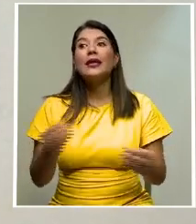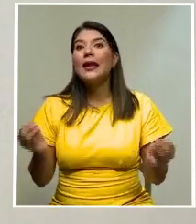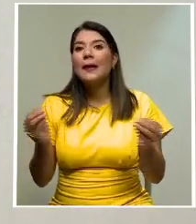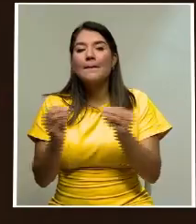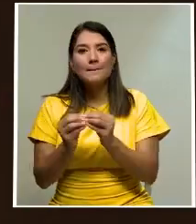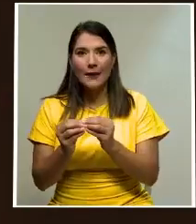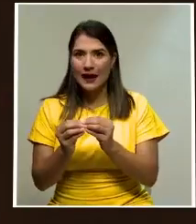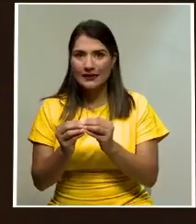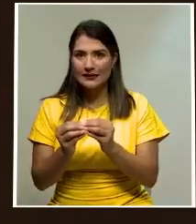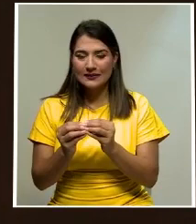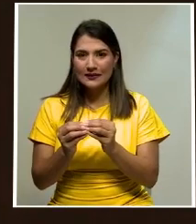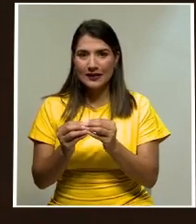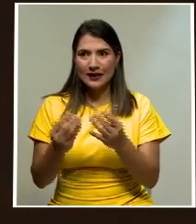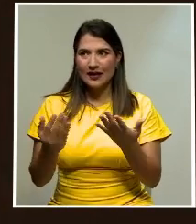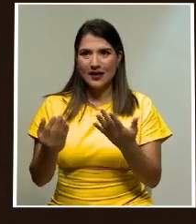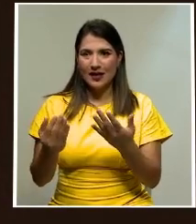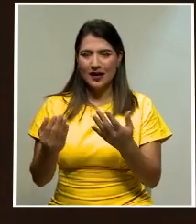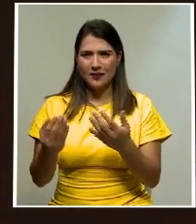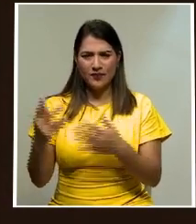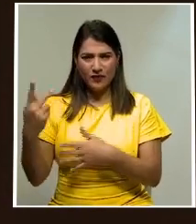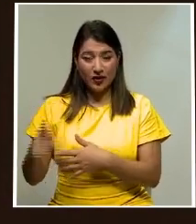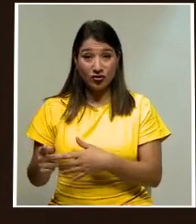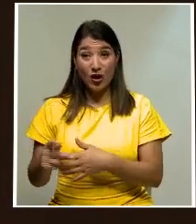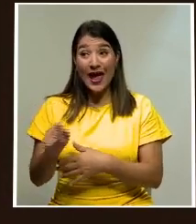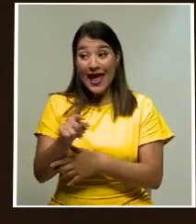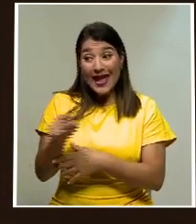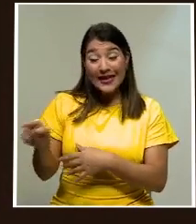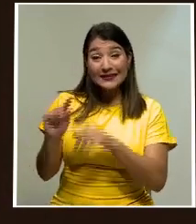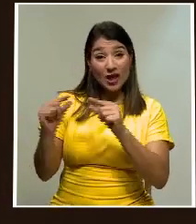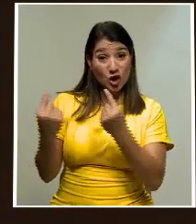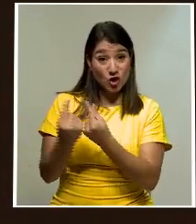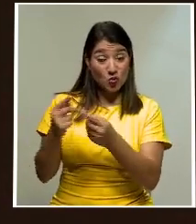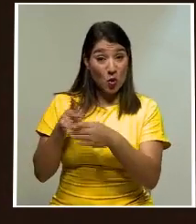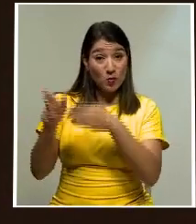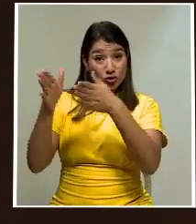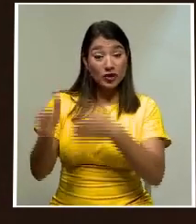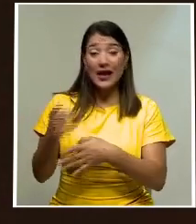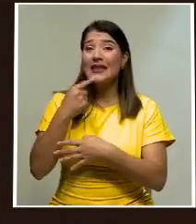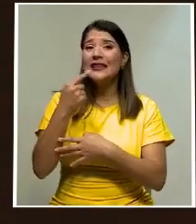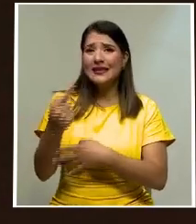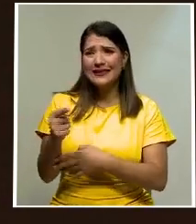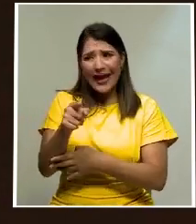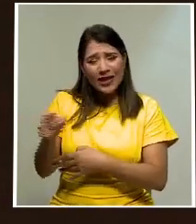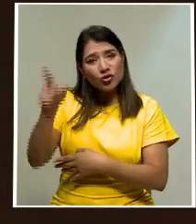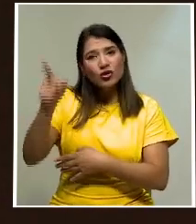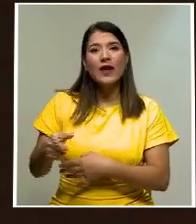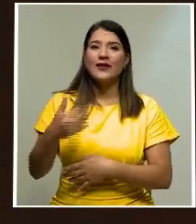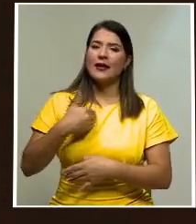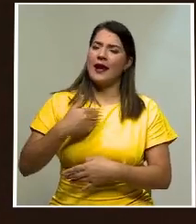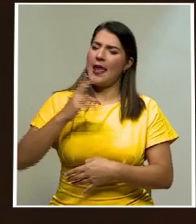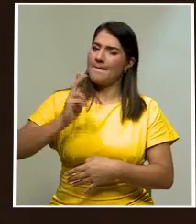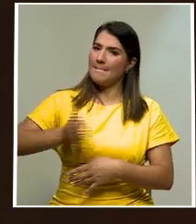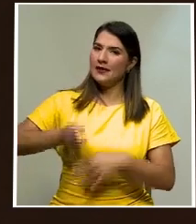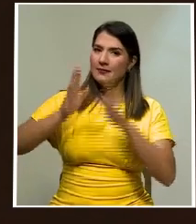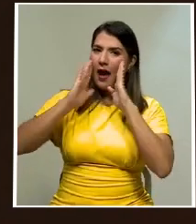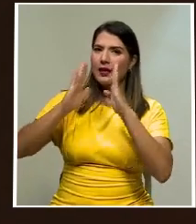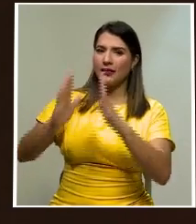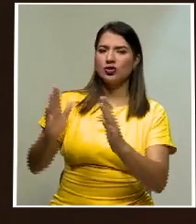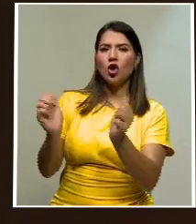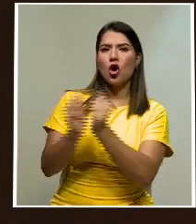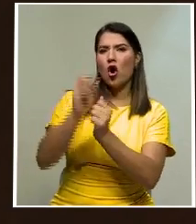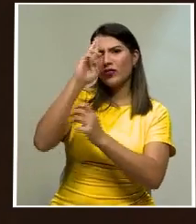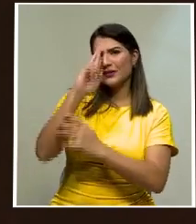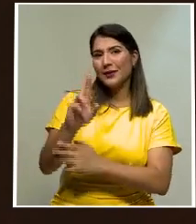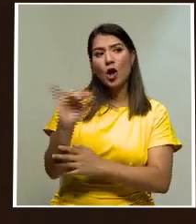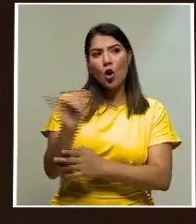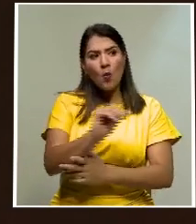comprometido nuestro acto nacional también. Este grupo de profesionales señala que merecen el mismo trato respetuoso brindado a los demás